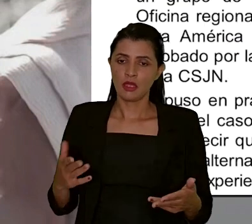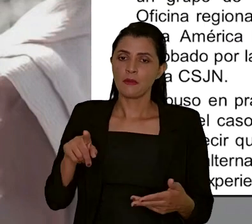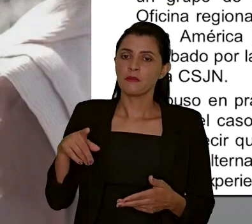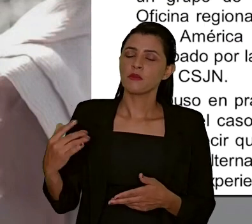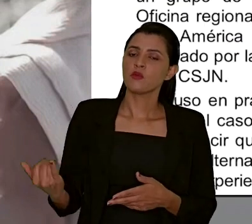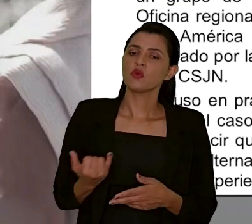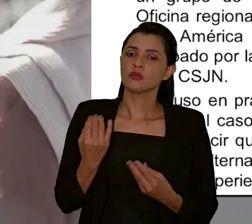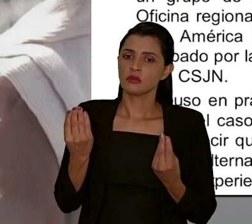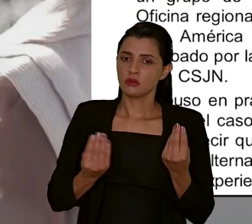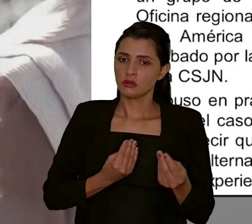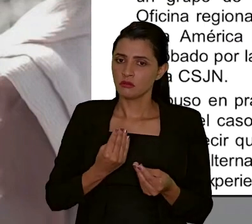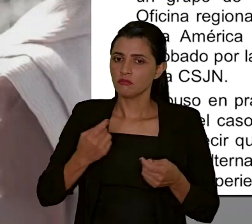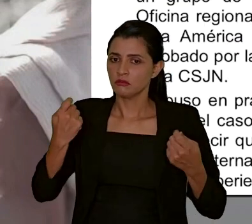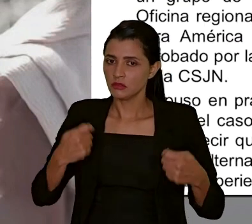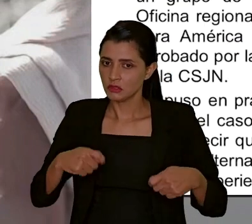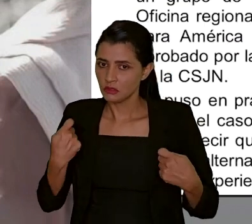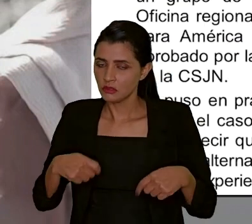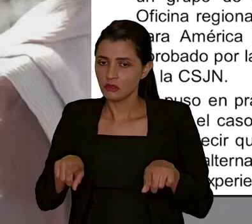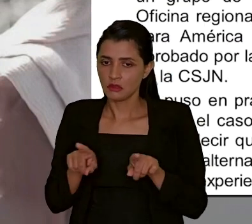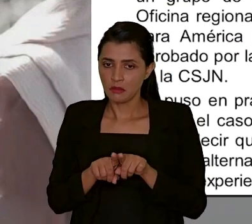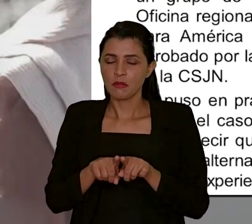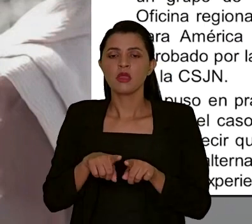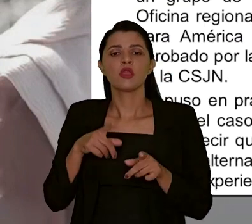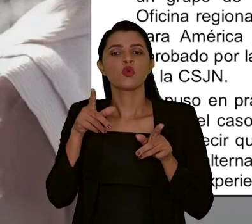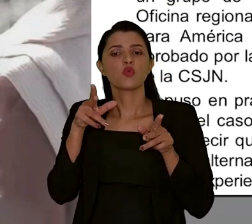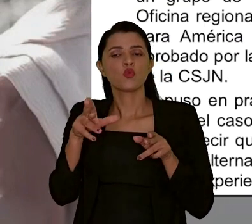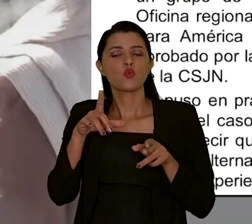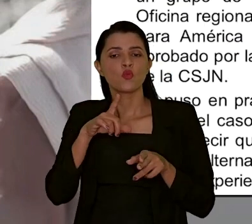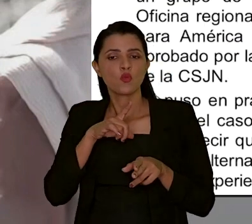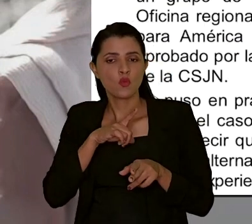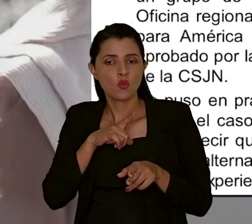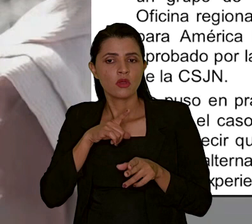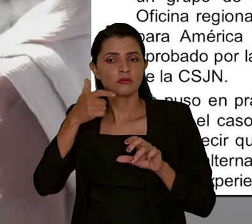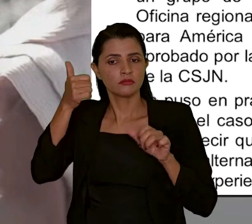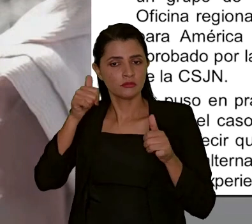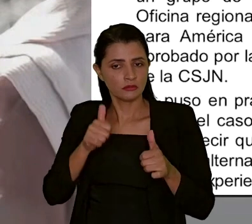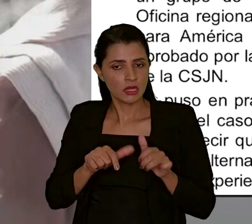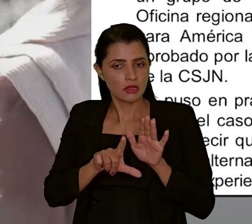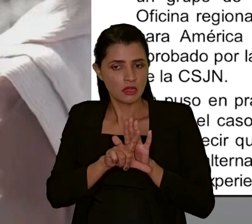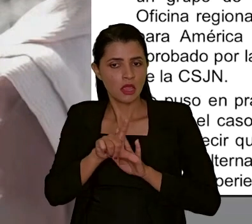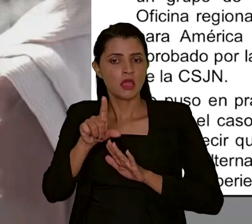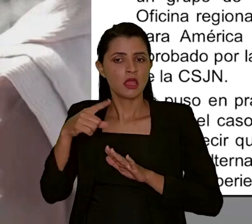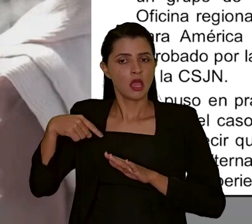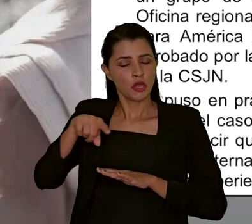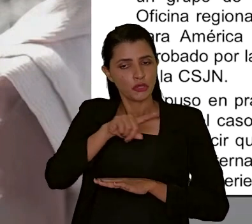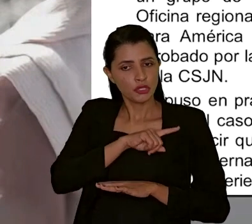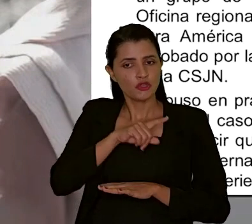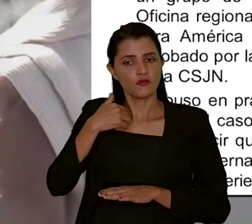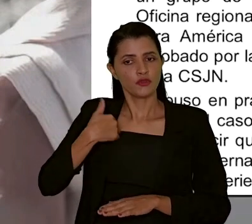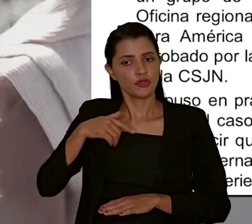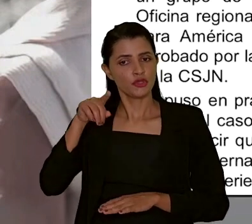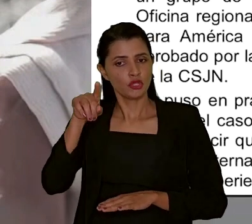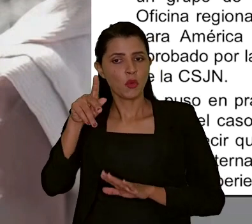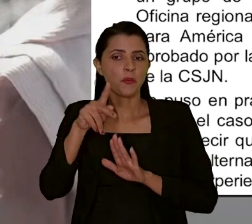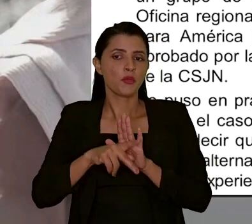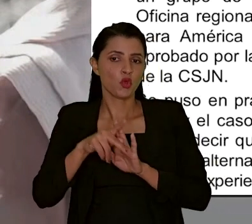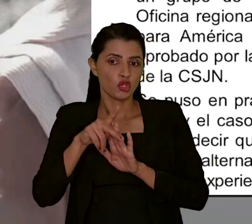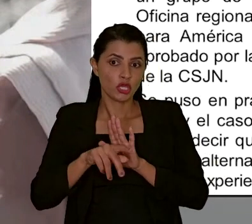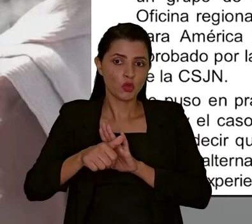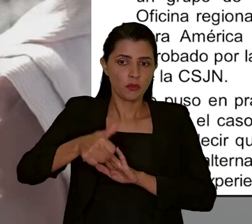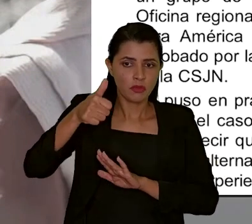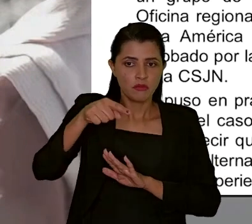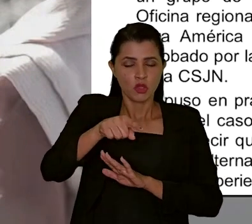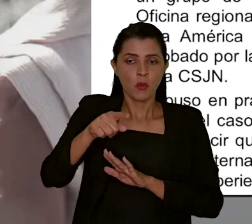importante, y que tanto Lilian como Guillermo han hablado de ella, contamos en Argentina con un proyecto piloto para